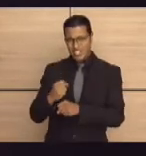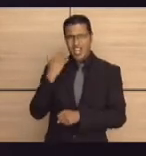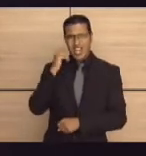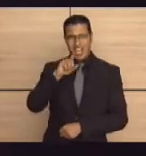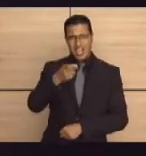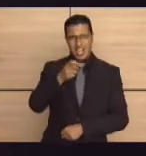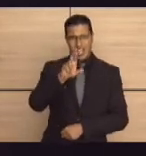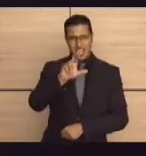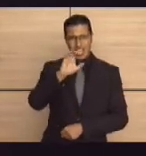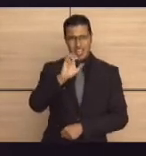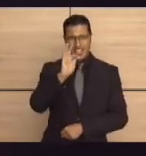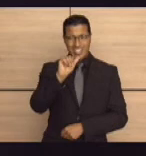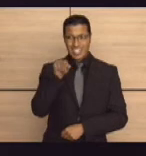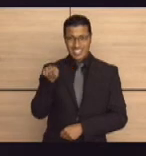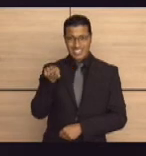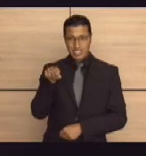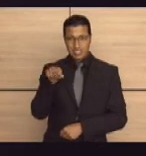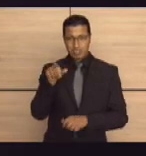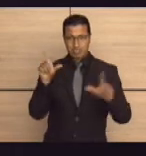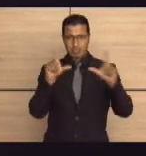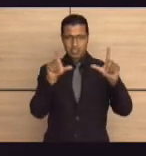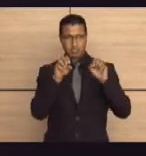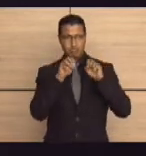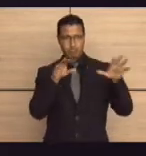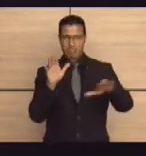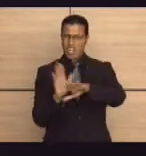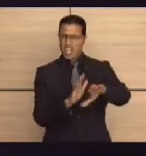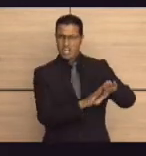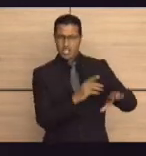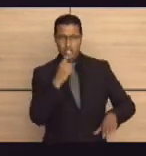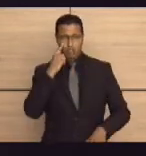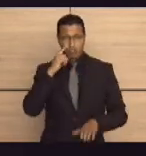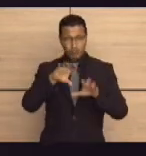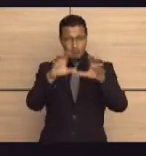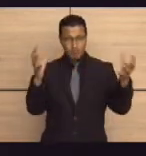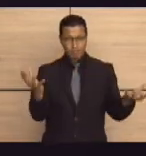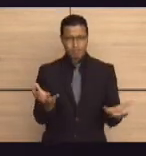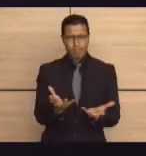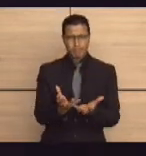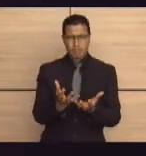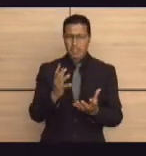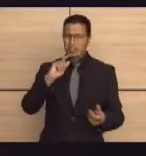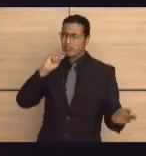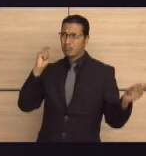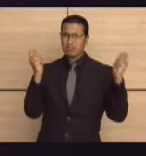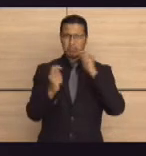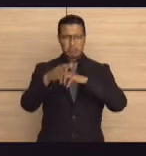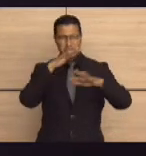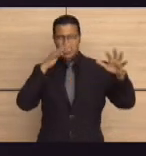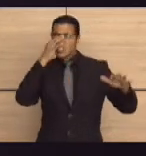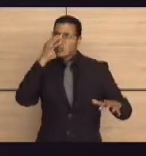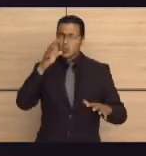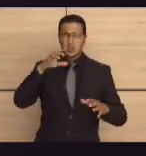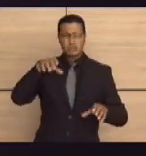Greta, alertó al mundo sobre la inminente destrucción del planeta Tierra a causa del cambio climático generado por las acciones de los seres